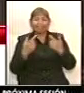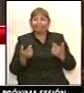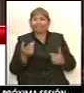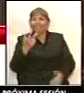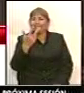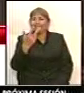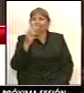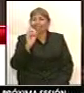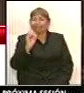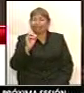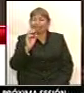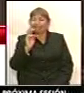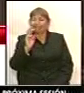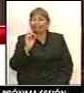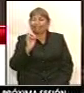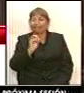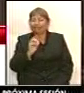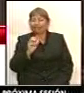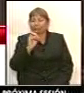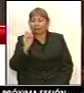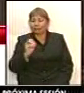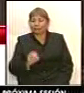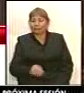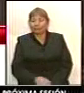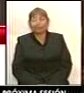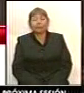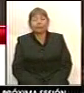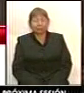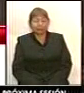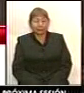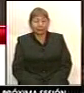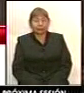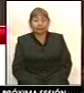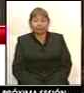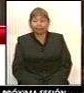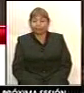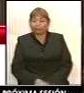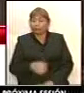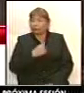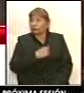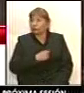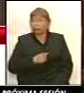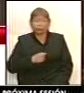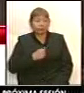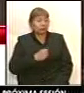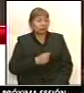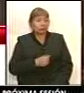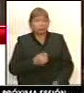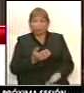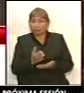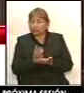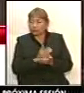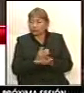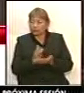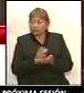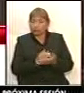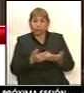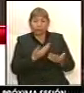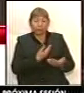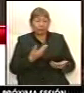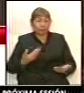30 al 63% de producción. Por ello, es muy lamentable, no se tuvo la participación directa del